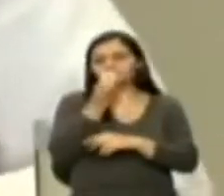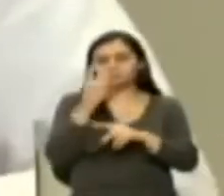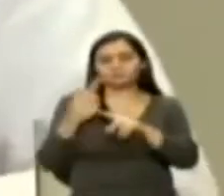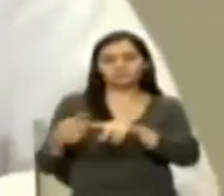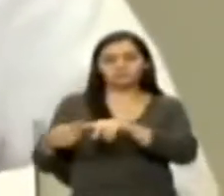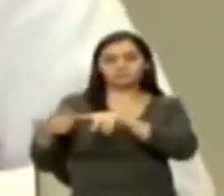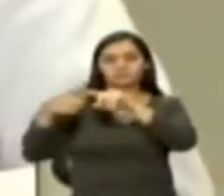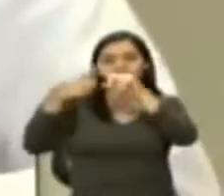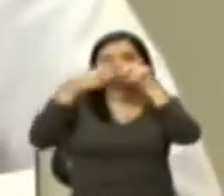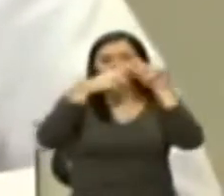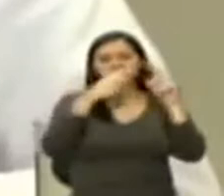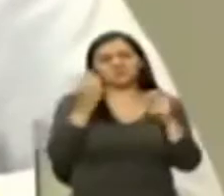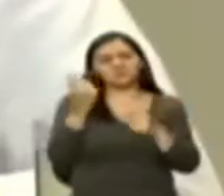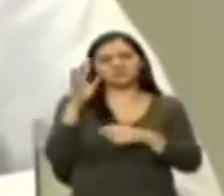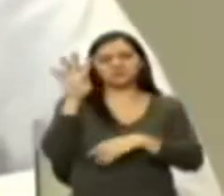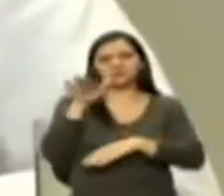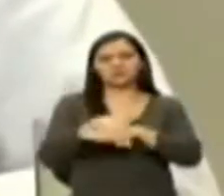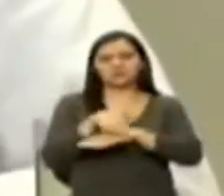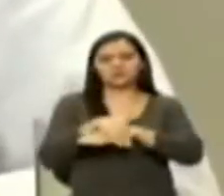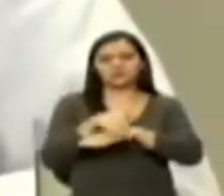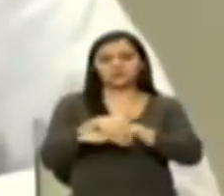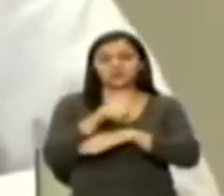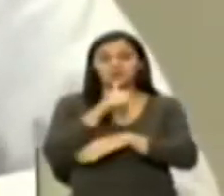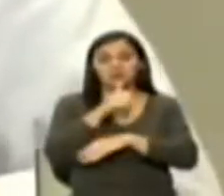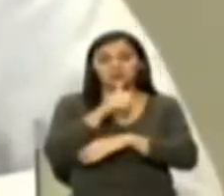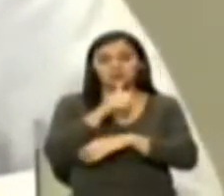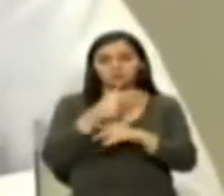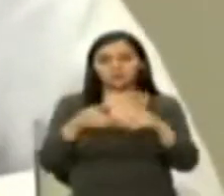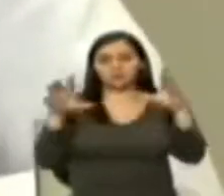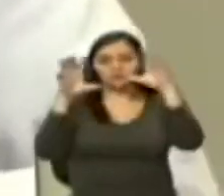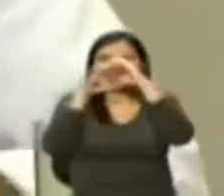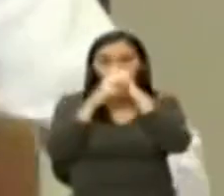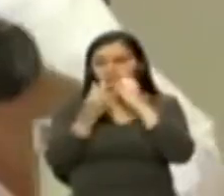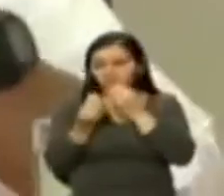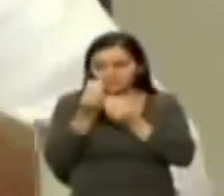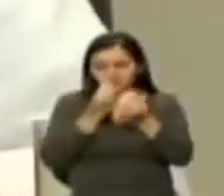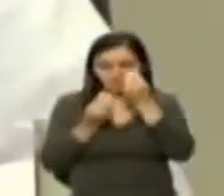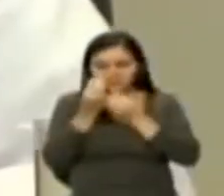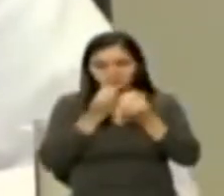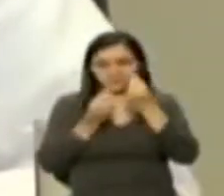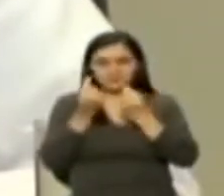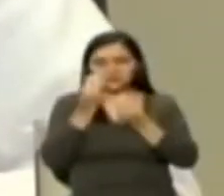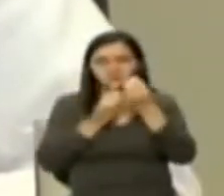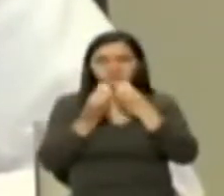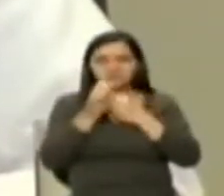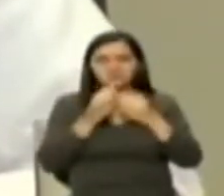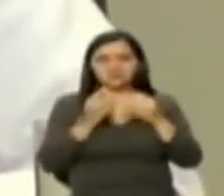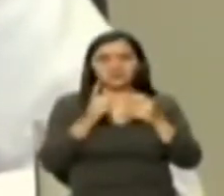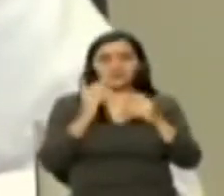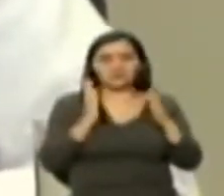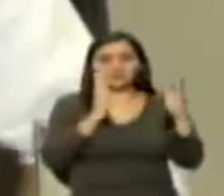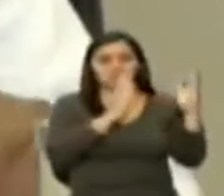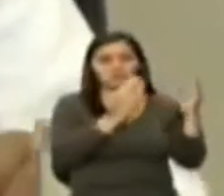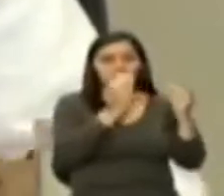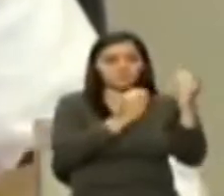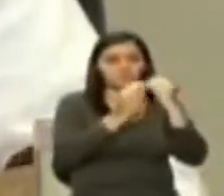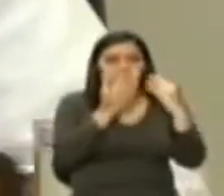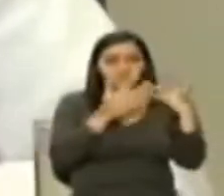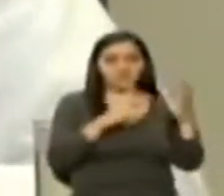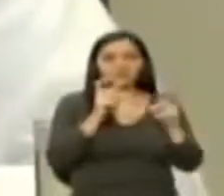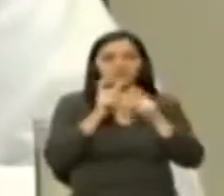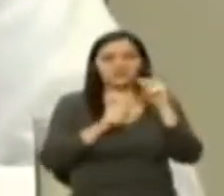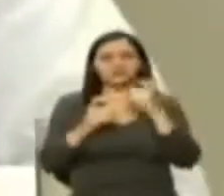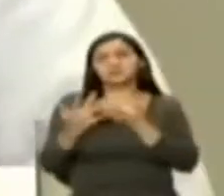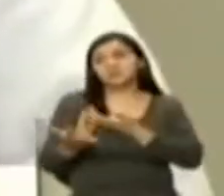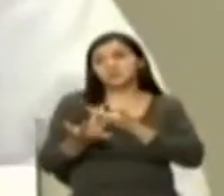casi a las 4 de la tarde, así que ya no era almuerzo, sino merienda. Entonces ya los compañeros habían comido, pero qué cantidad de gente que nos esperaba, qué alegría,